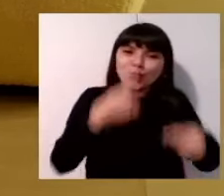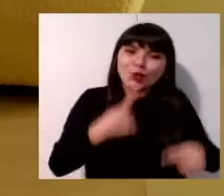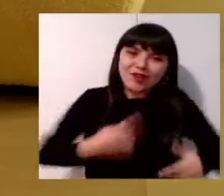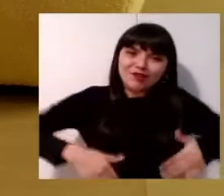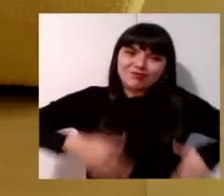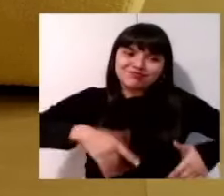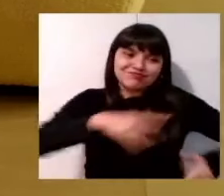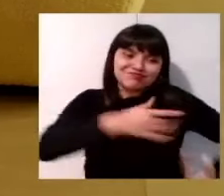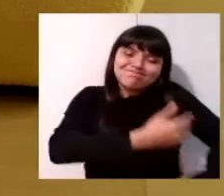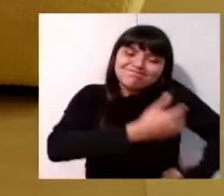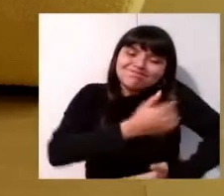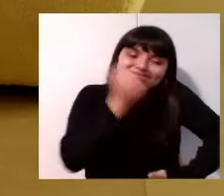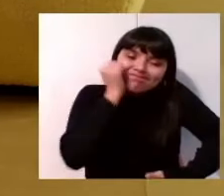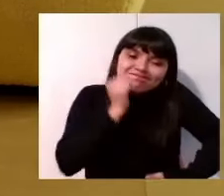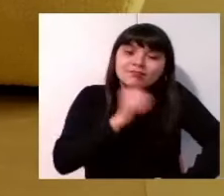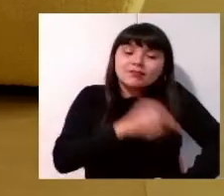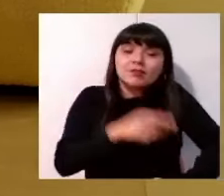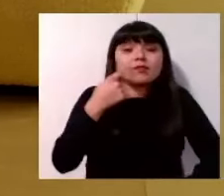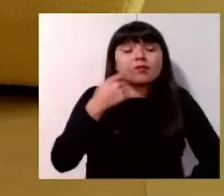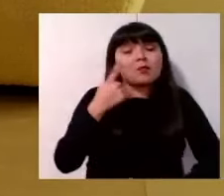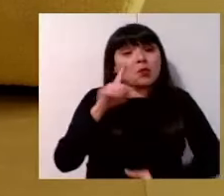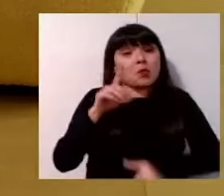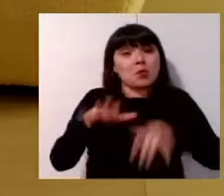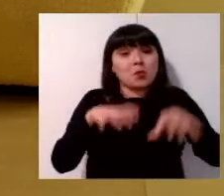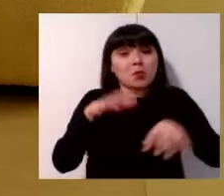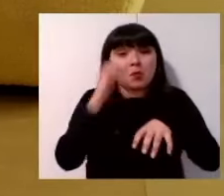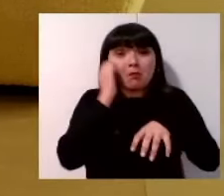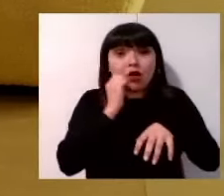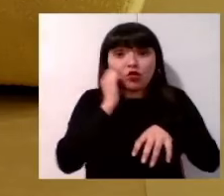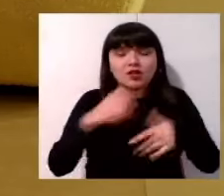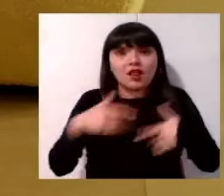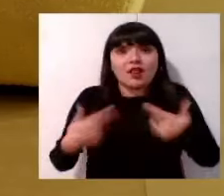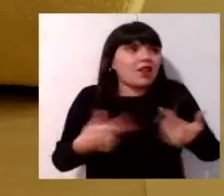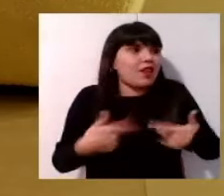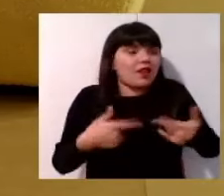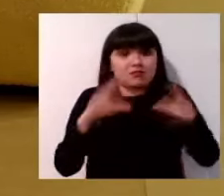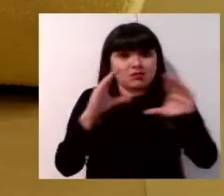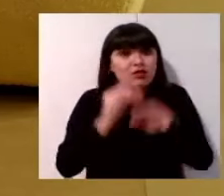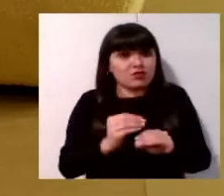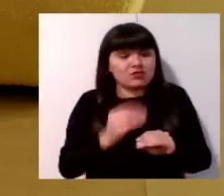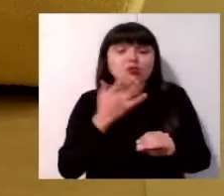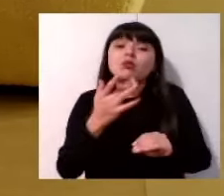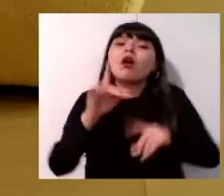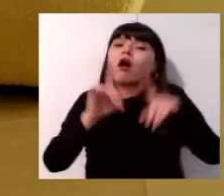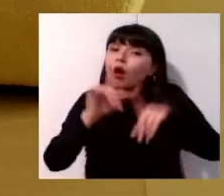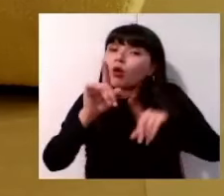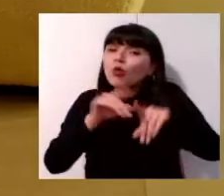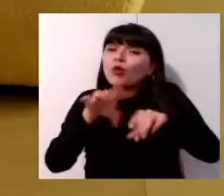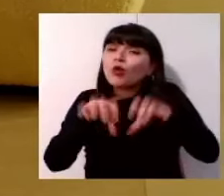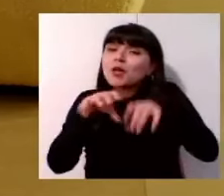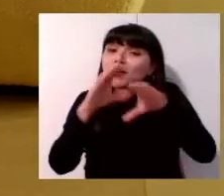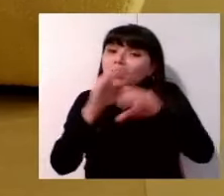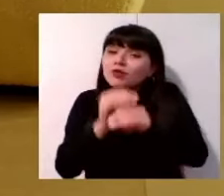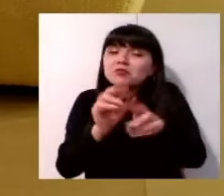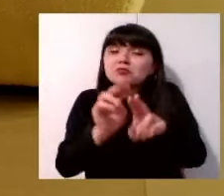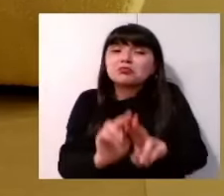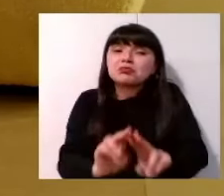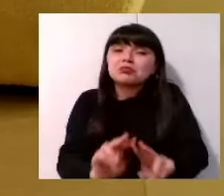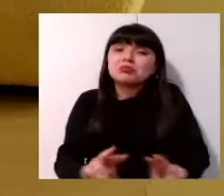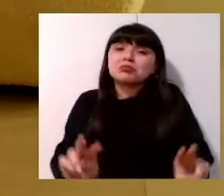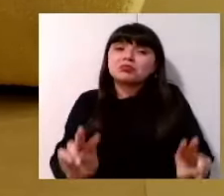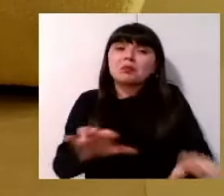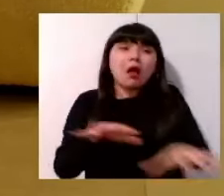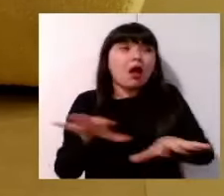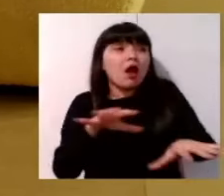mascota... no sé, es muy activa de noche, porque hay animales que no, que son súper tranquilos, o se mueve mucho, ahí también